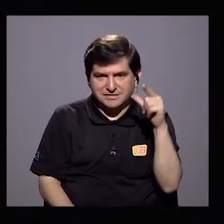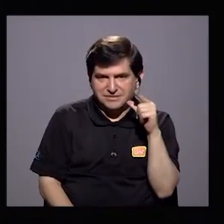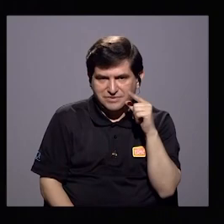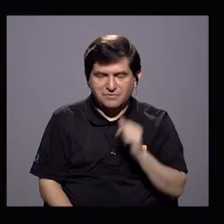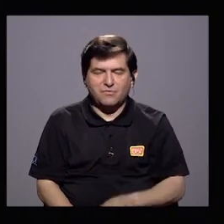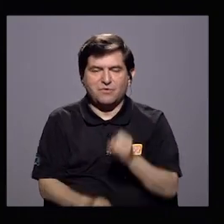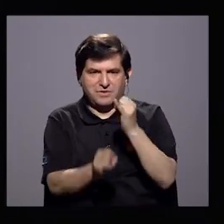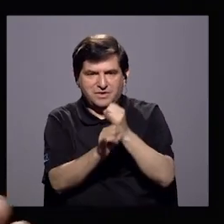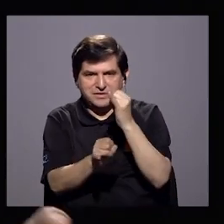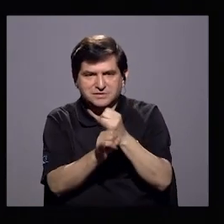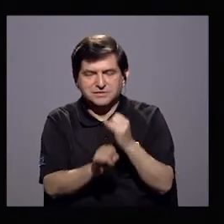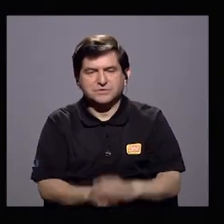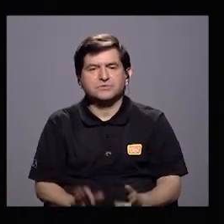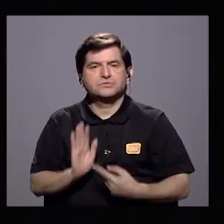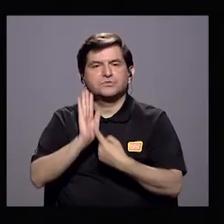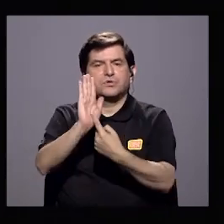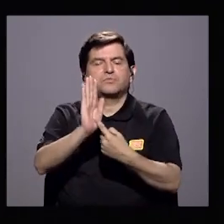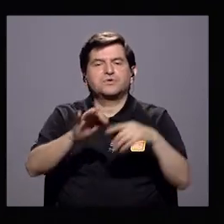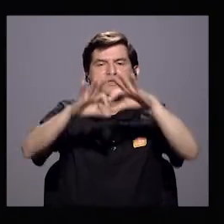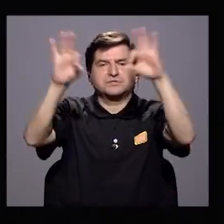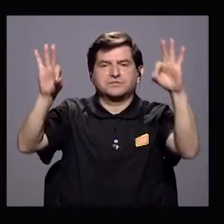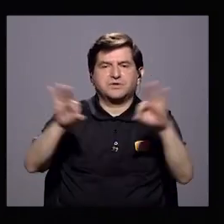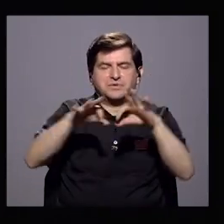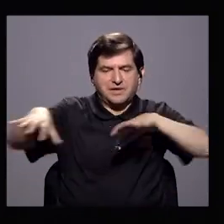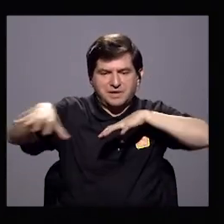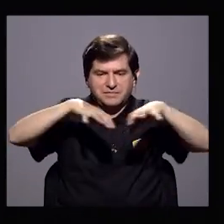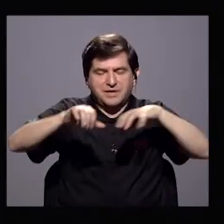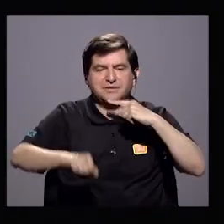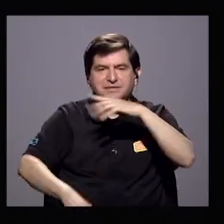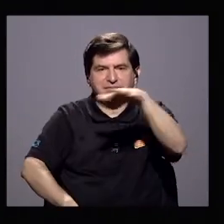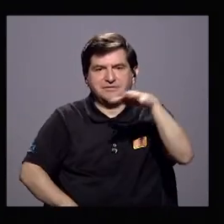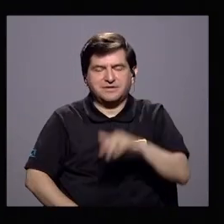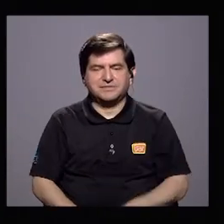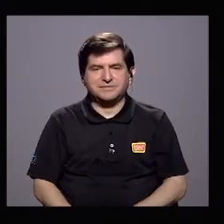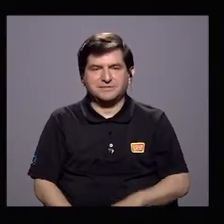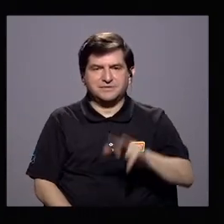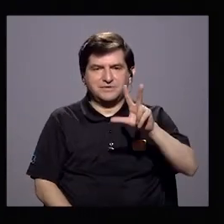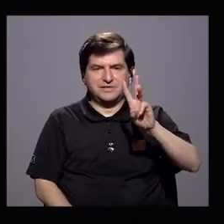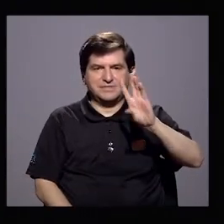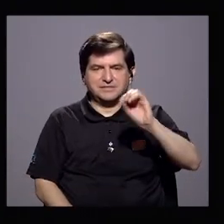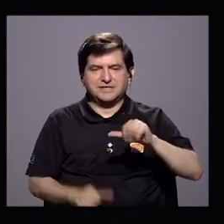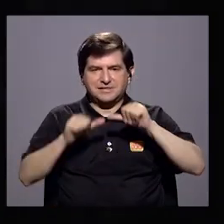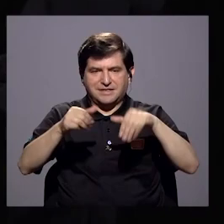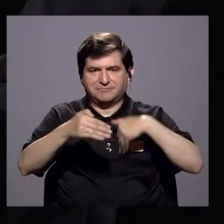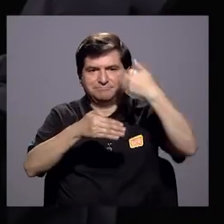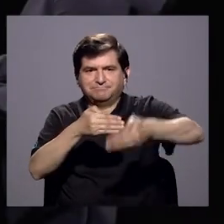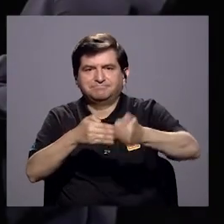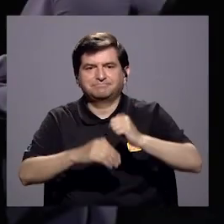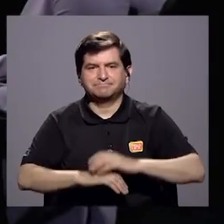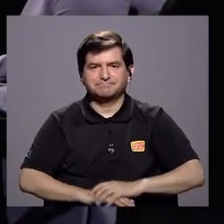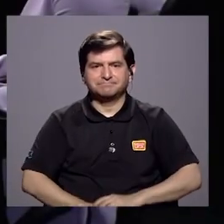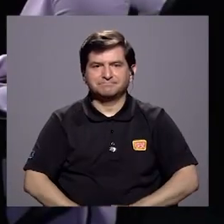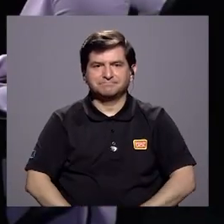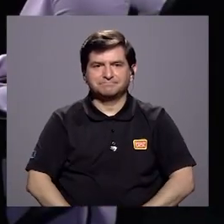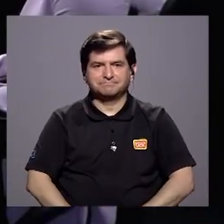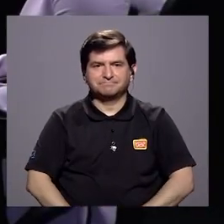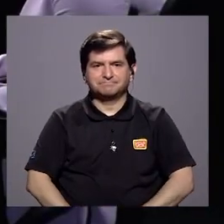está presentándonos una imagen dinámica de esa realidad. 360, ya casi regresamos.